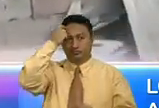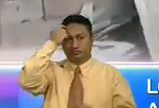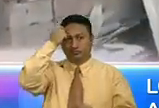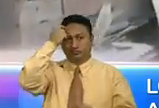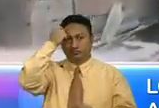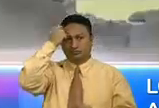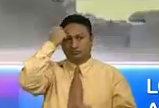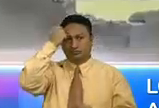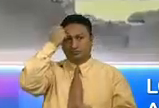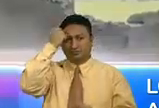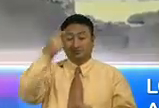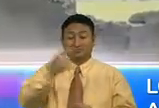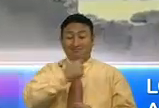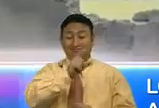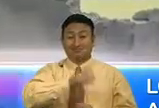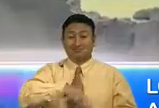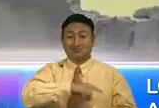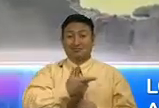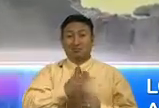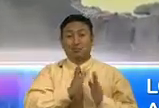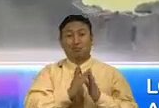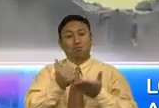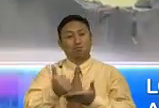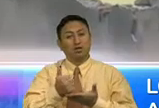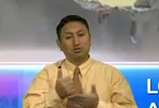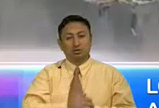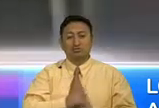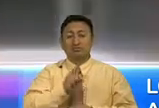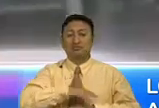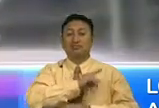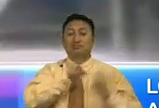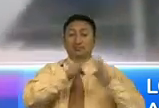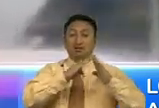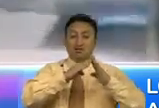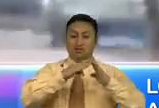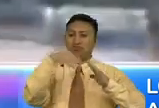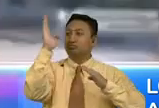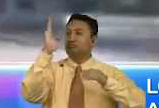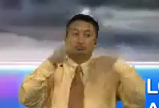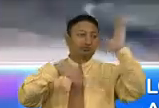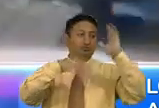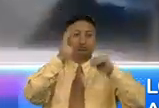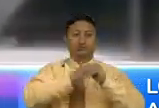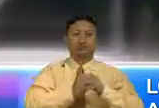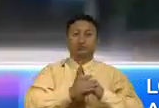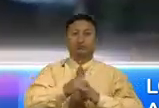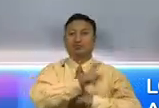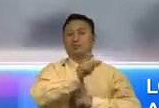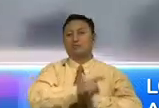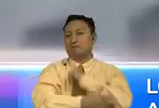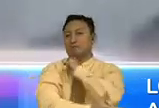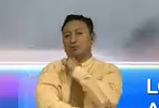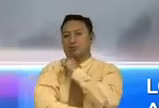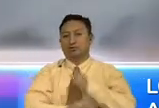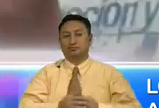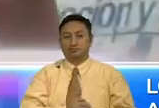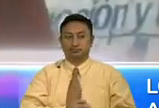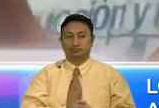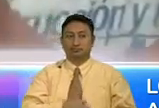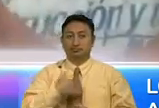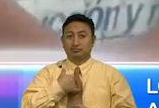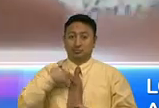techo en su vivienda. Hace un llamado a los organismos respectivos para que les apoyen de alguna manera, ya que son de escasos recursos económicos. Yo estaba bajando,